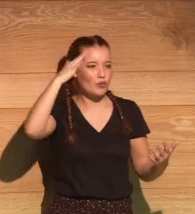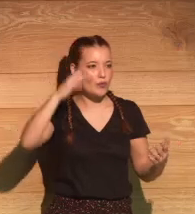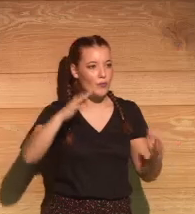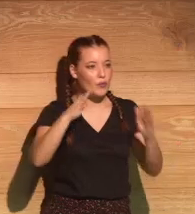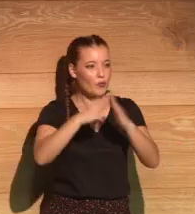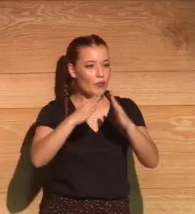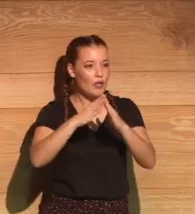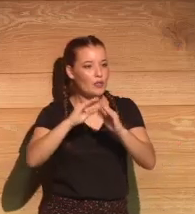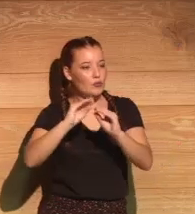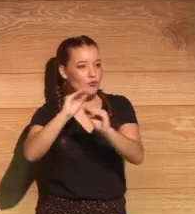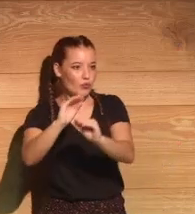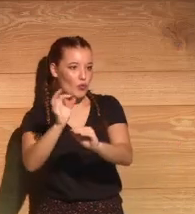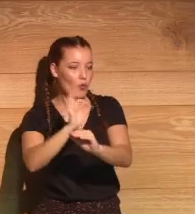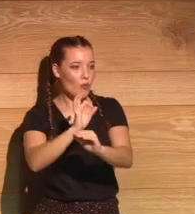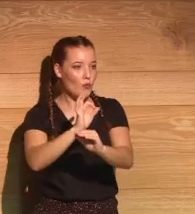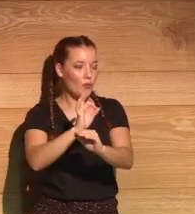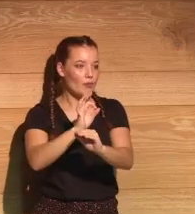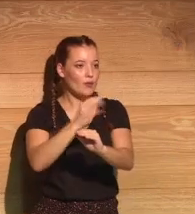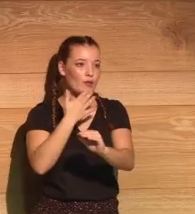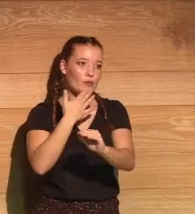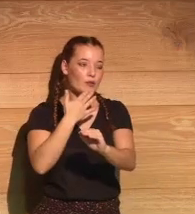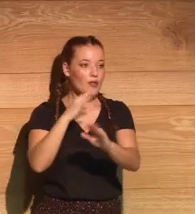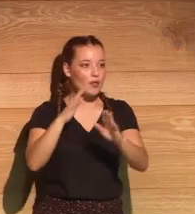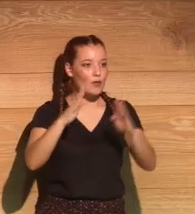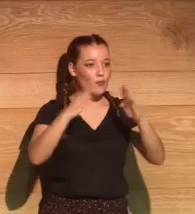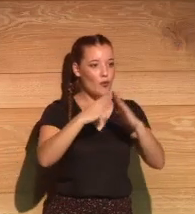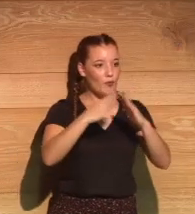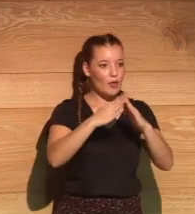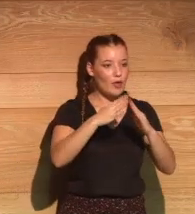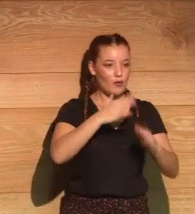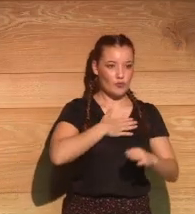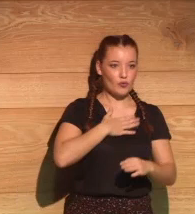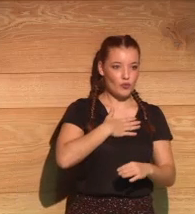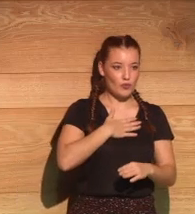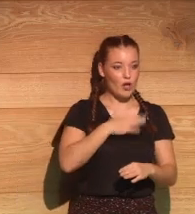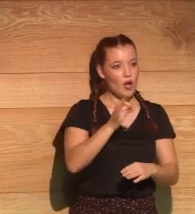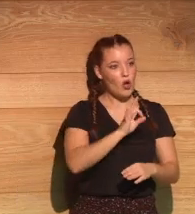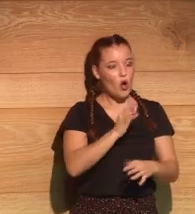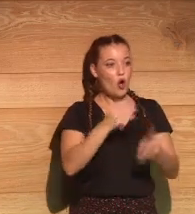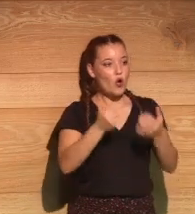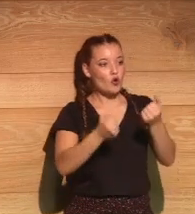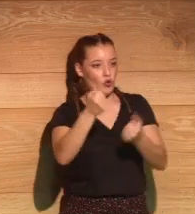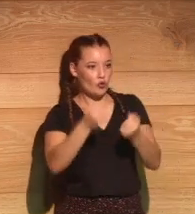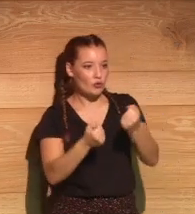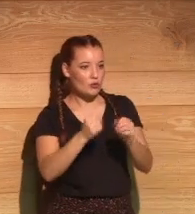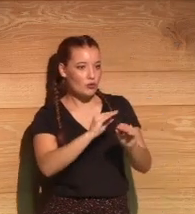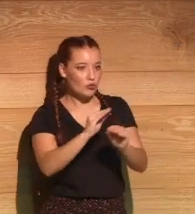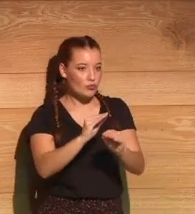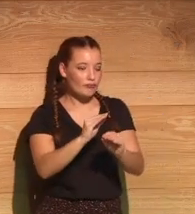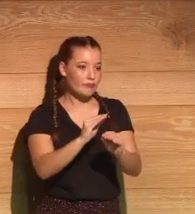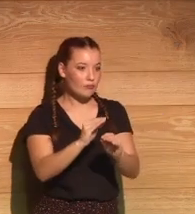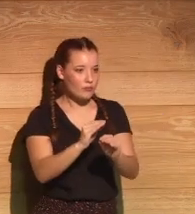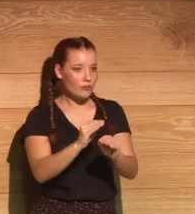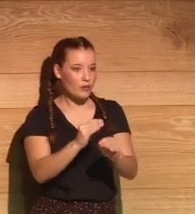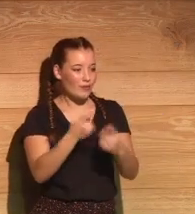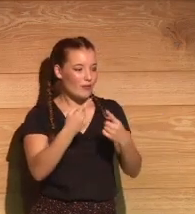la posesión de una propiedad inmobiliaria, de un medio de automoción, a combustión, todo